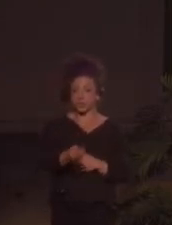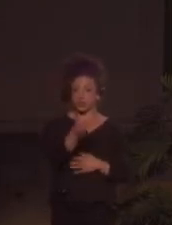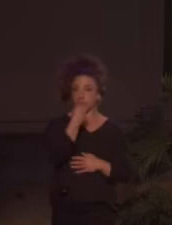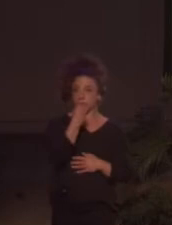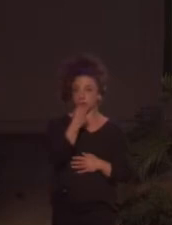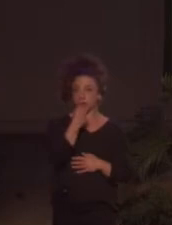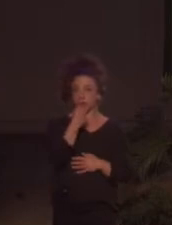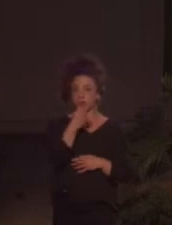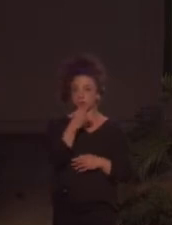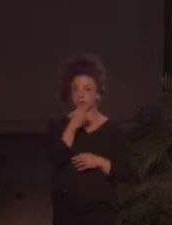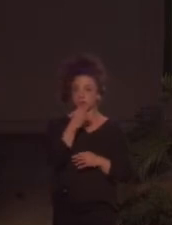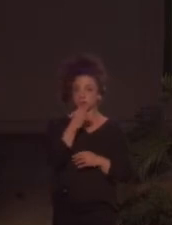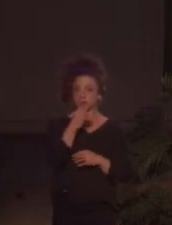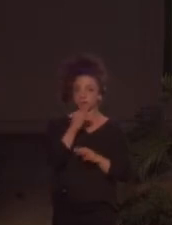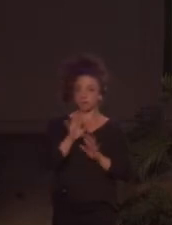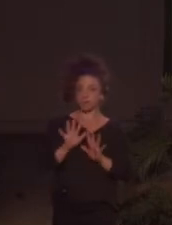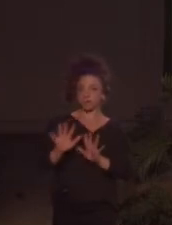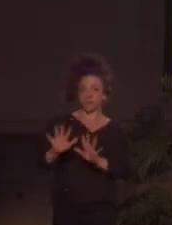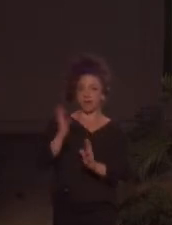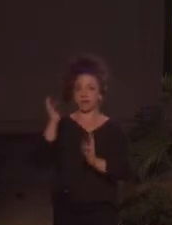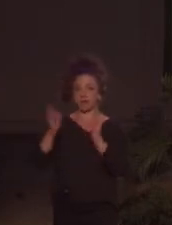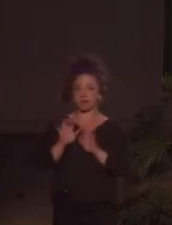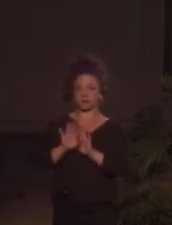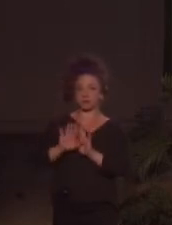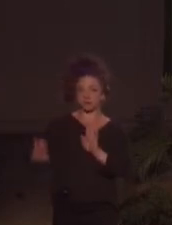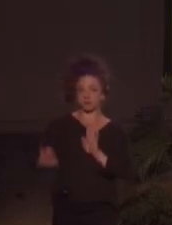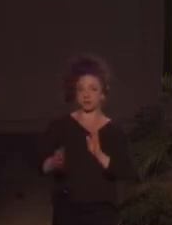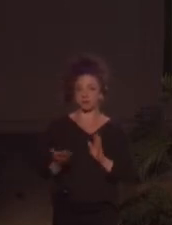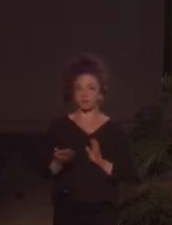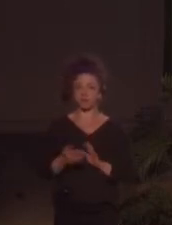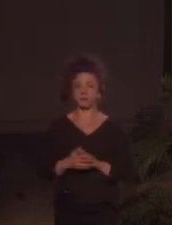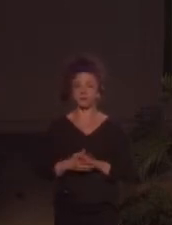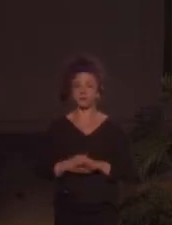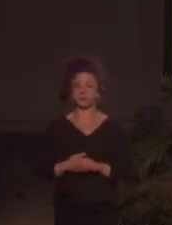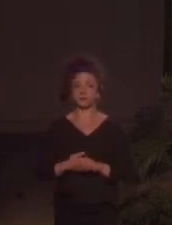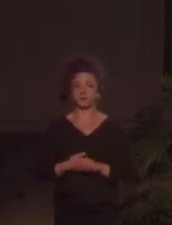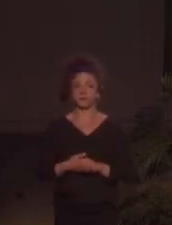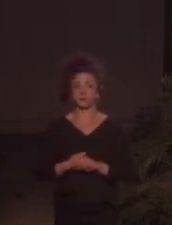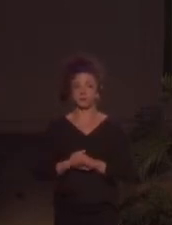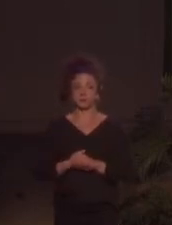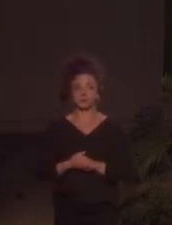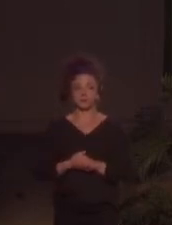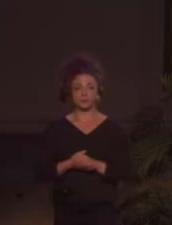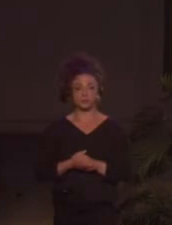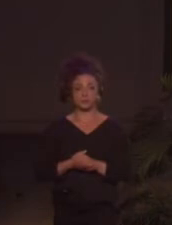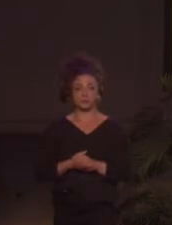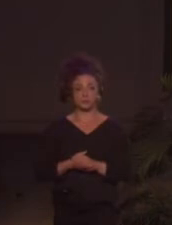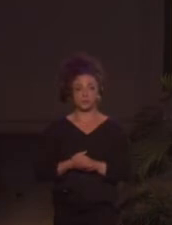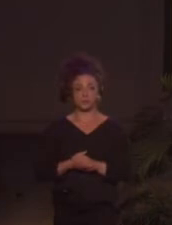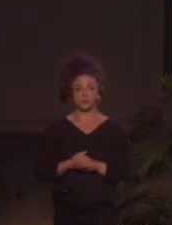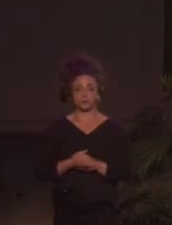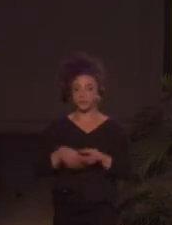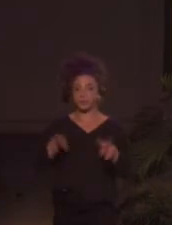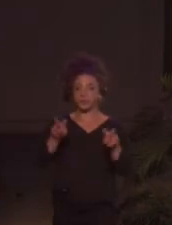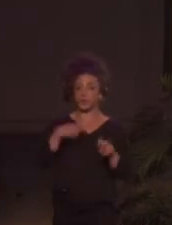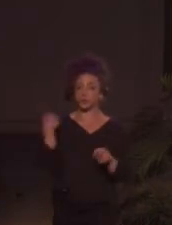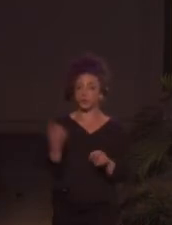edo, hori baino gehiago, igual, bazter erosten dugun horretatik urruntzea, ez, diskurtso hori abandonatzea,